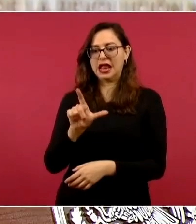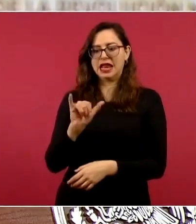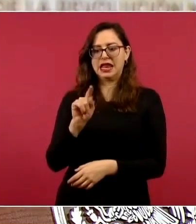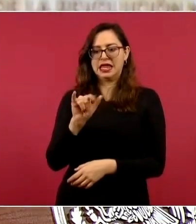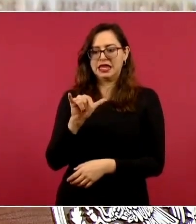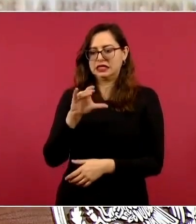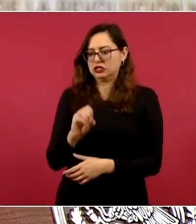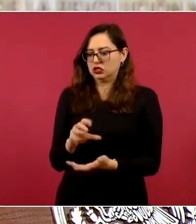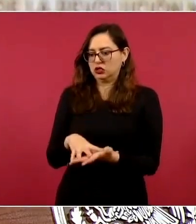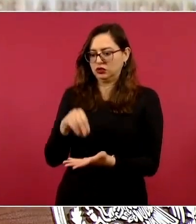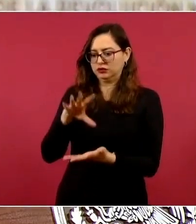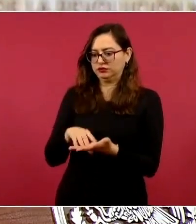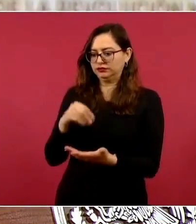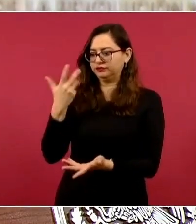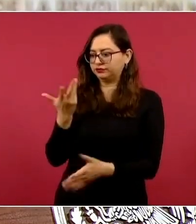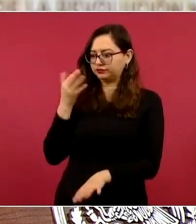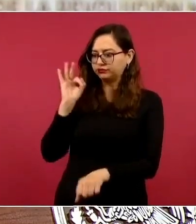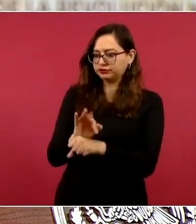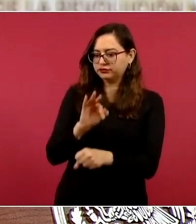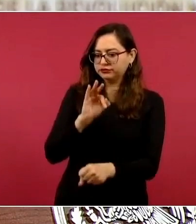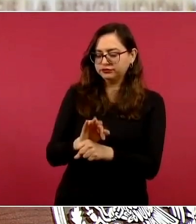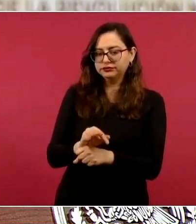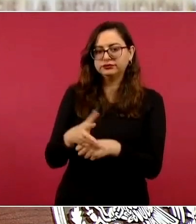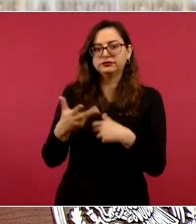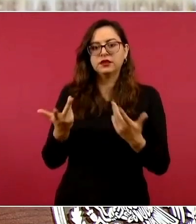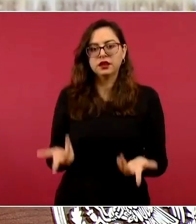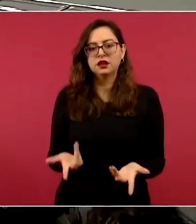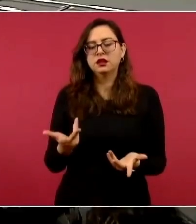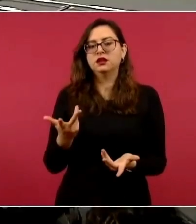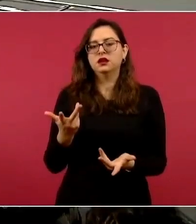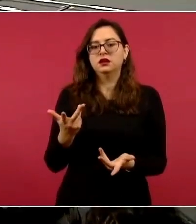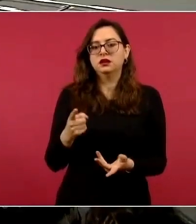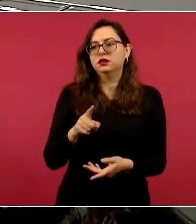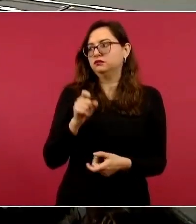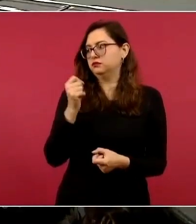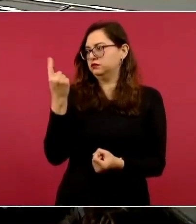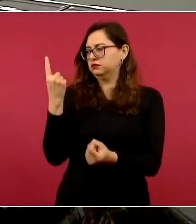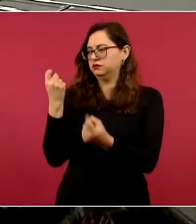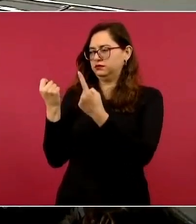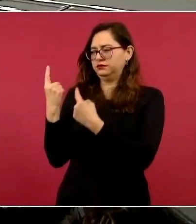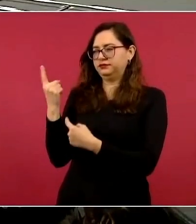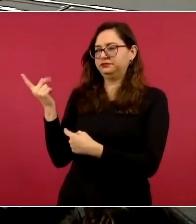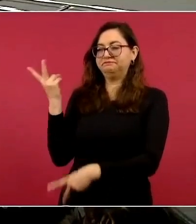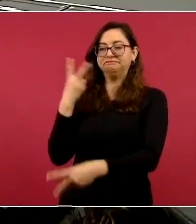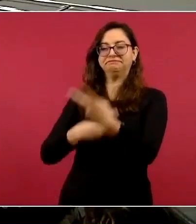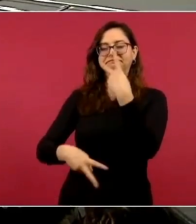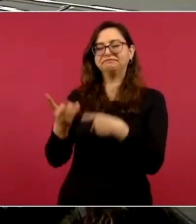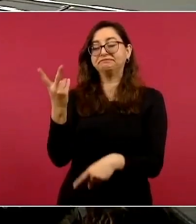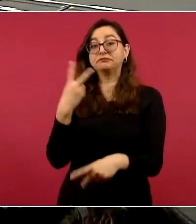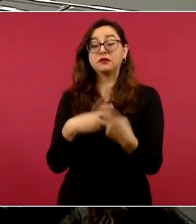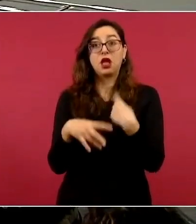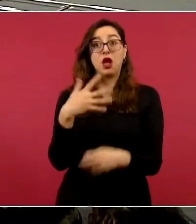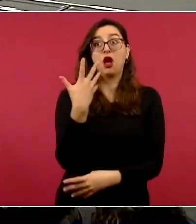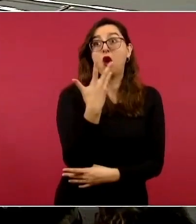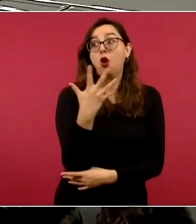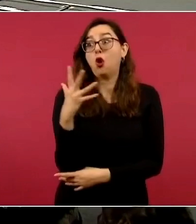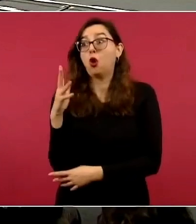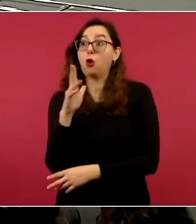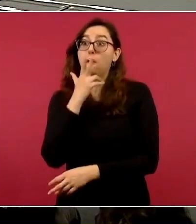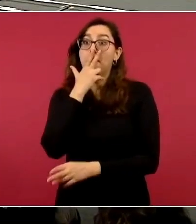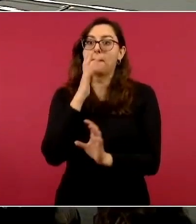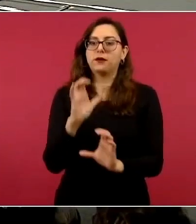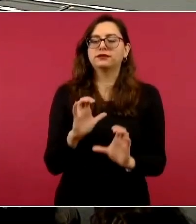lo mismo pacta con palestinos y judíos, que dice que viene por el ambiente, se nota a leguas que viene por otra cosa más importante que es el litio, o uno